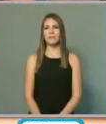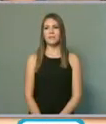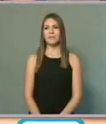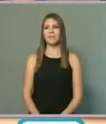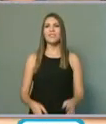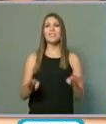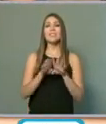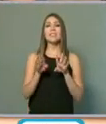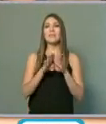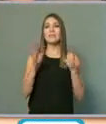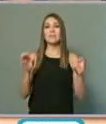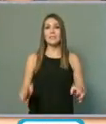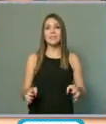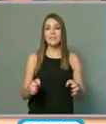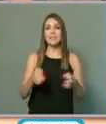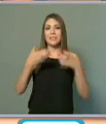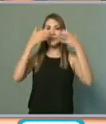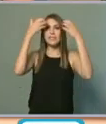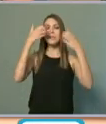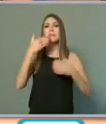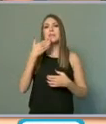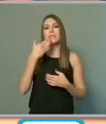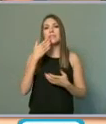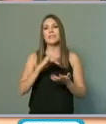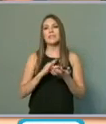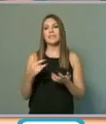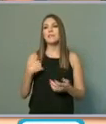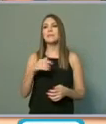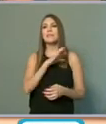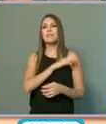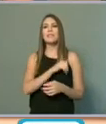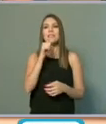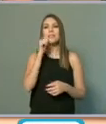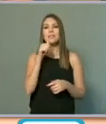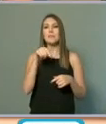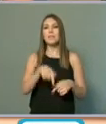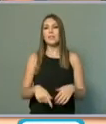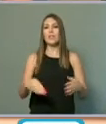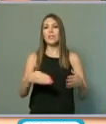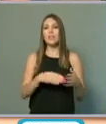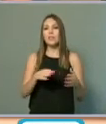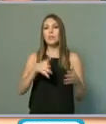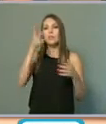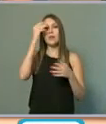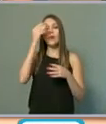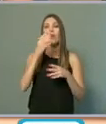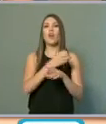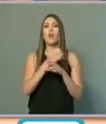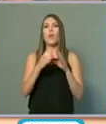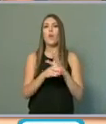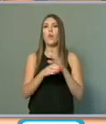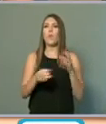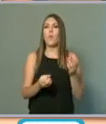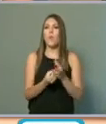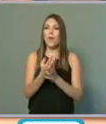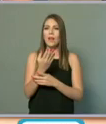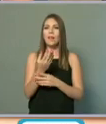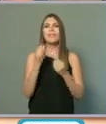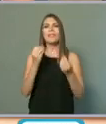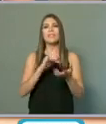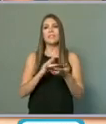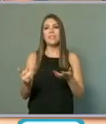¿Cómo estás? Bien, Pam? Chef Lore, ¿y tú? Bien, Me muchas encanta gracias. estar contigo en la cocina, siempre aprendemos cosas nuevas. Ay, me encanta. Y además es el mejor momento para